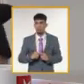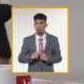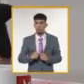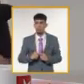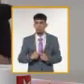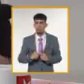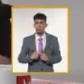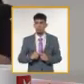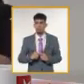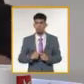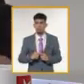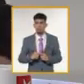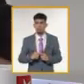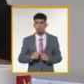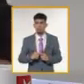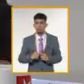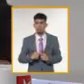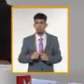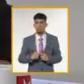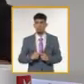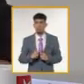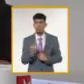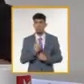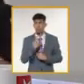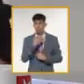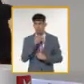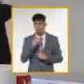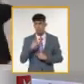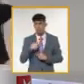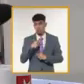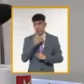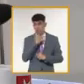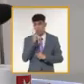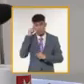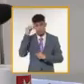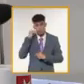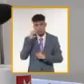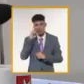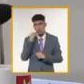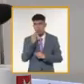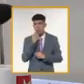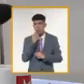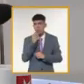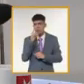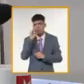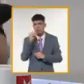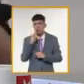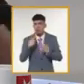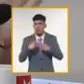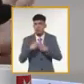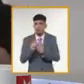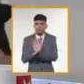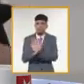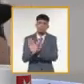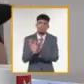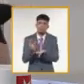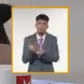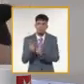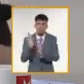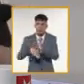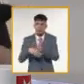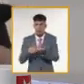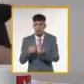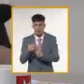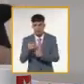no nos sirve ni demonizar el reparto, ni tampoco ensalzarlo de una manera acrítica. Creo que esa no debe ser la postura